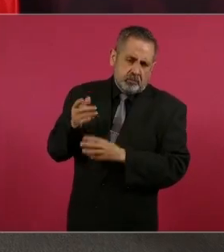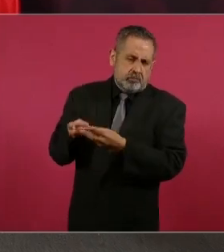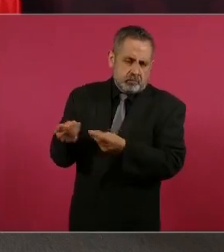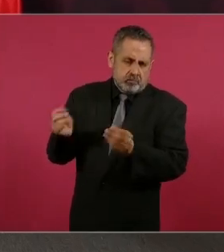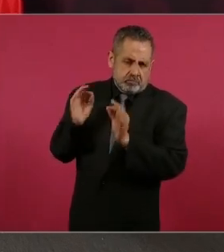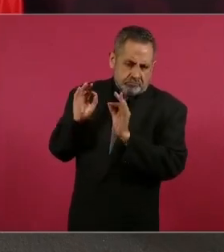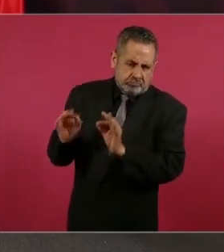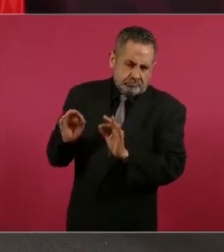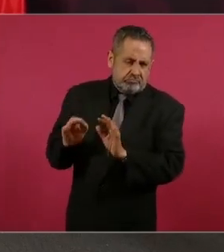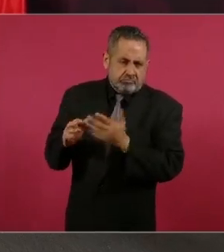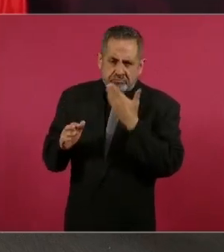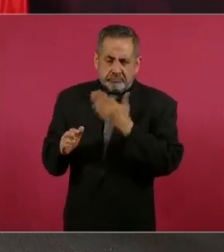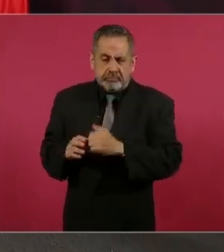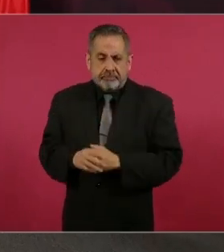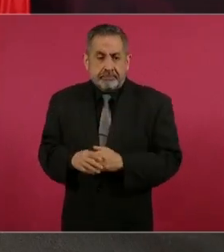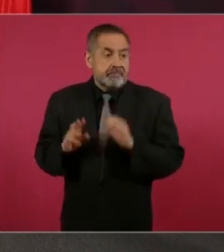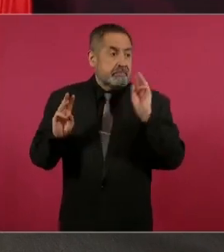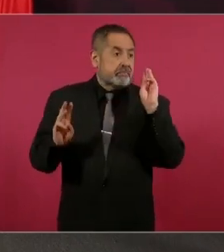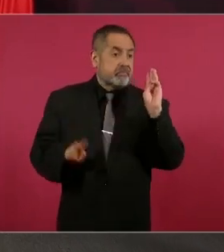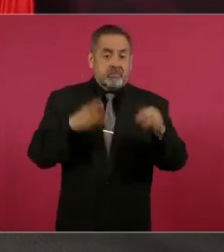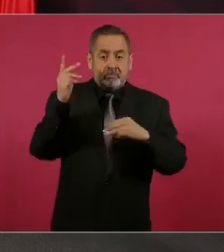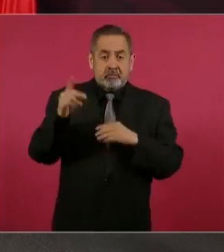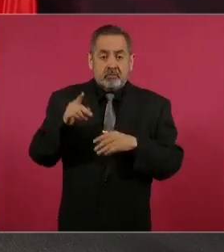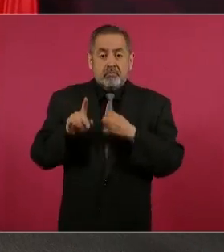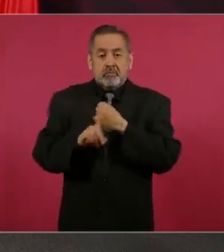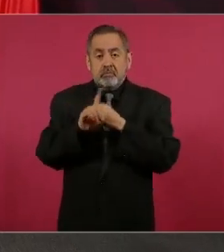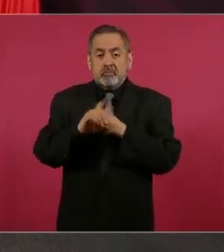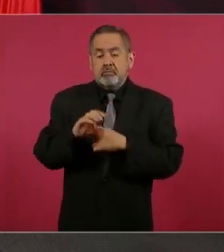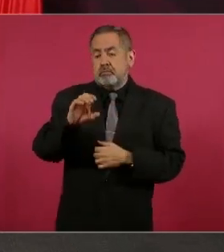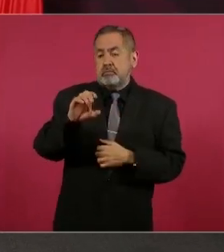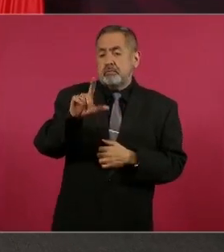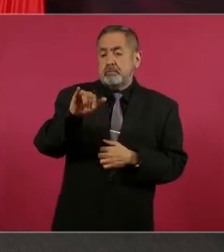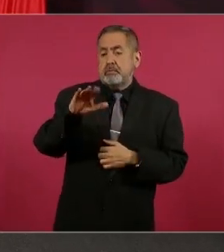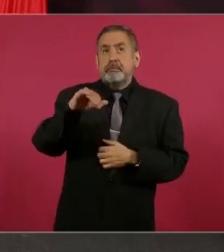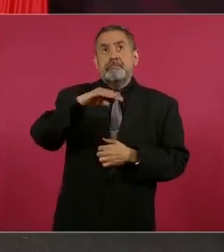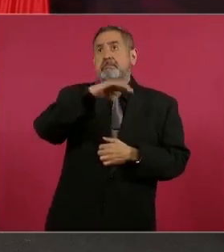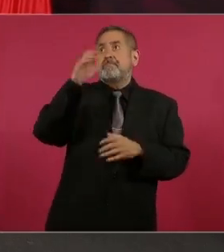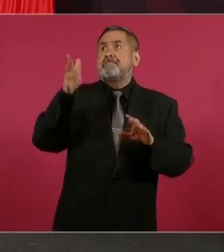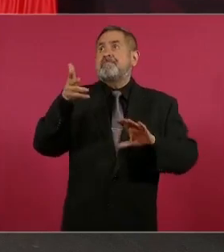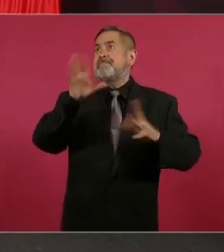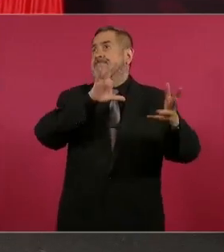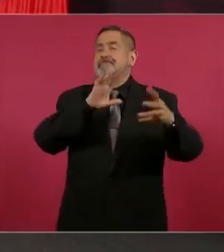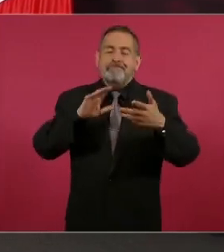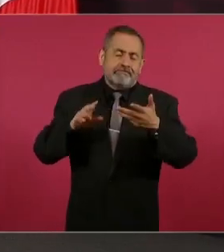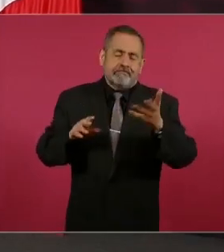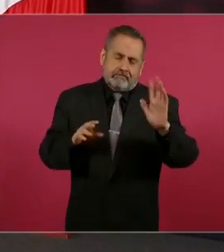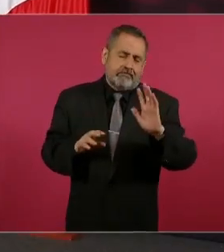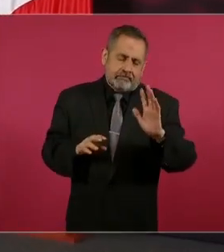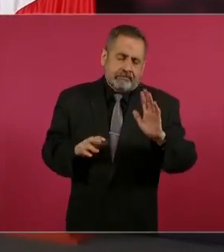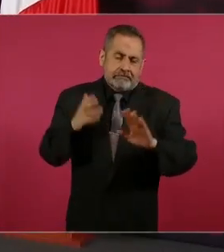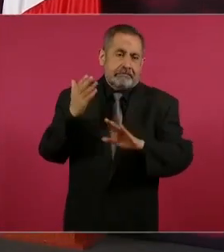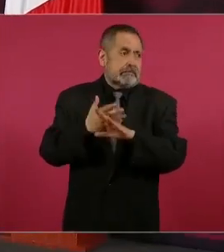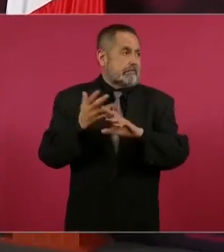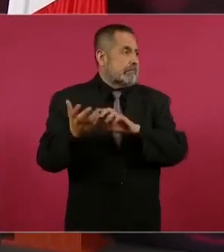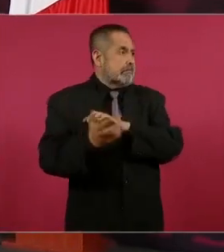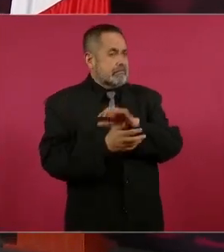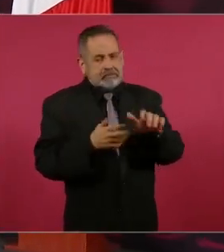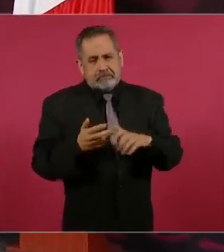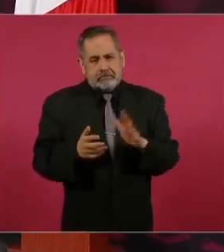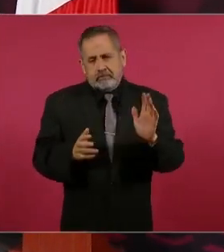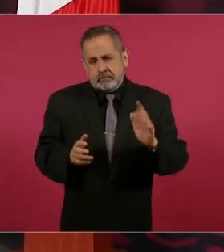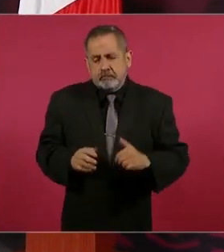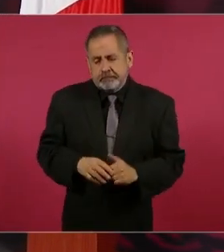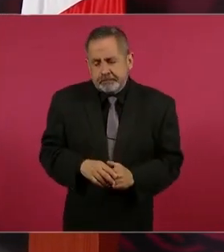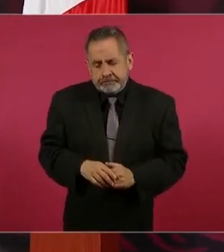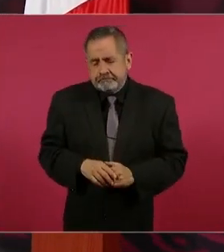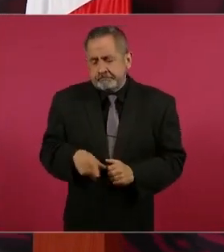Desde luego es un fenómeno mundial, sí ha afectado el